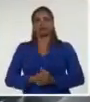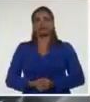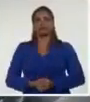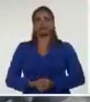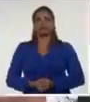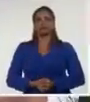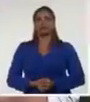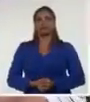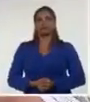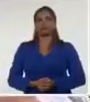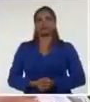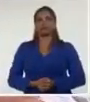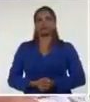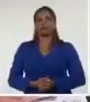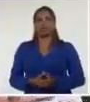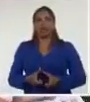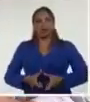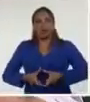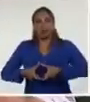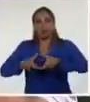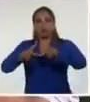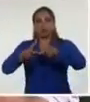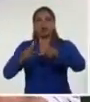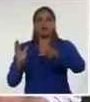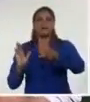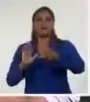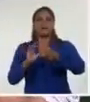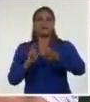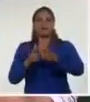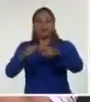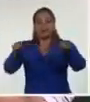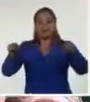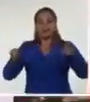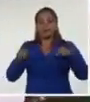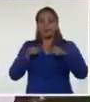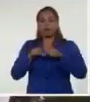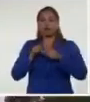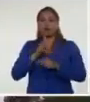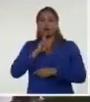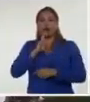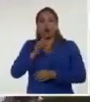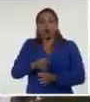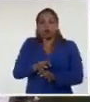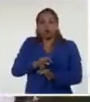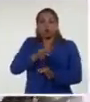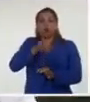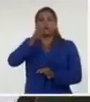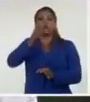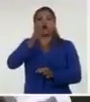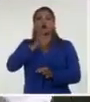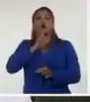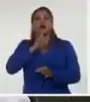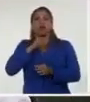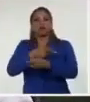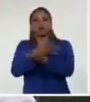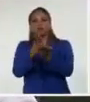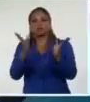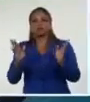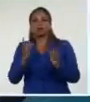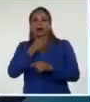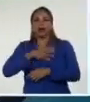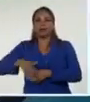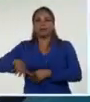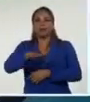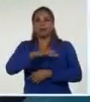Esta conductora de polietileno que viene desde el campo de Pozo, ponga el agua para suministrar el agua aquí al pueblo de San Antonio de los